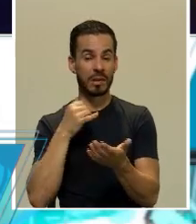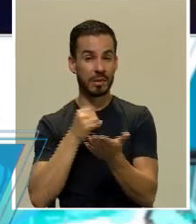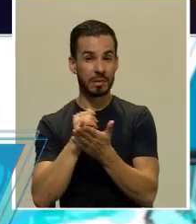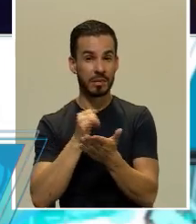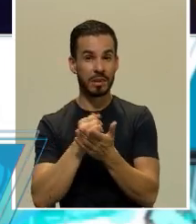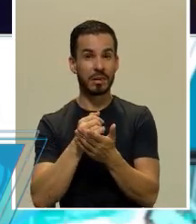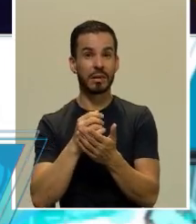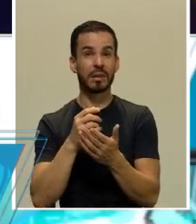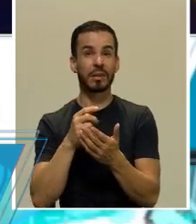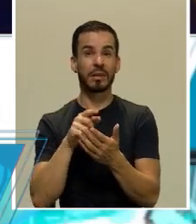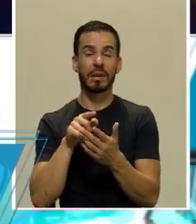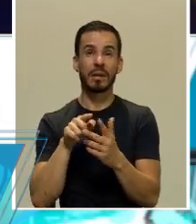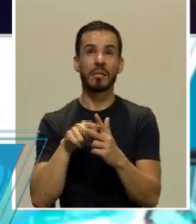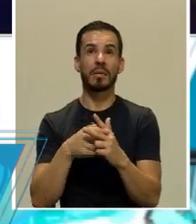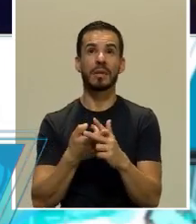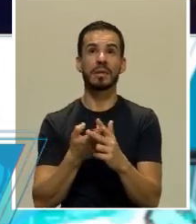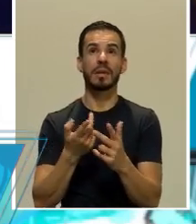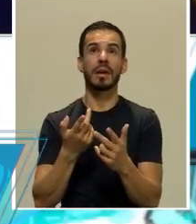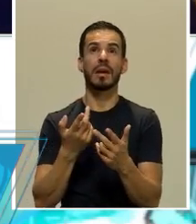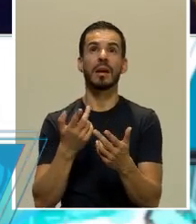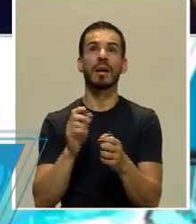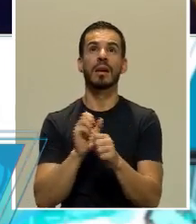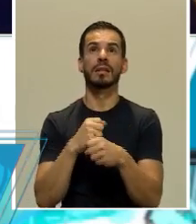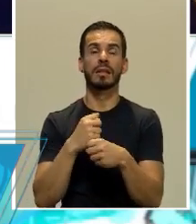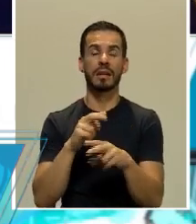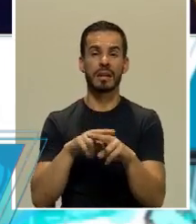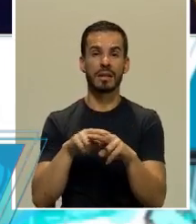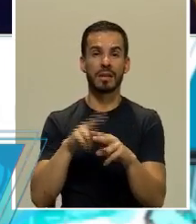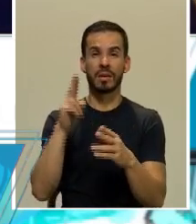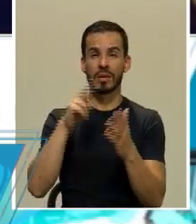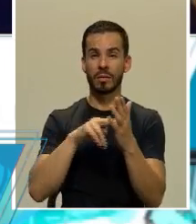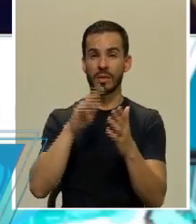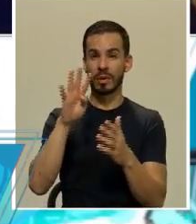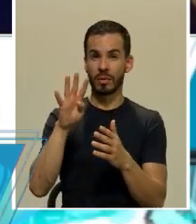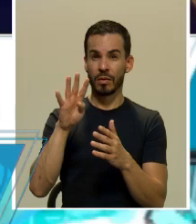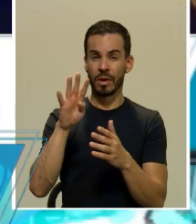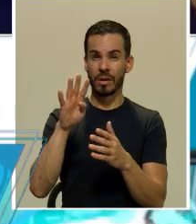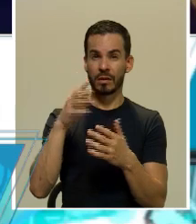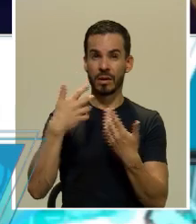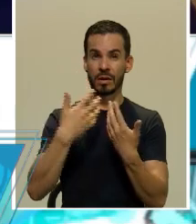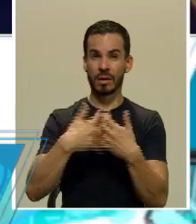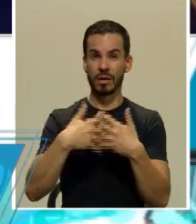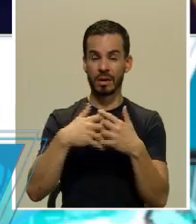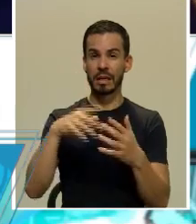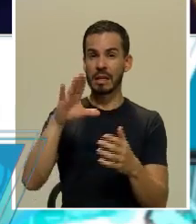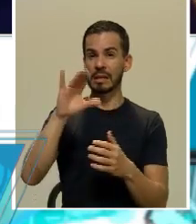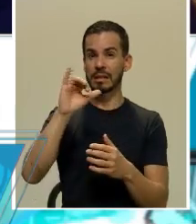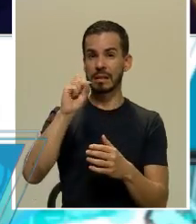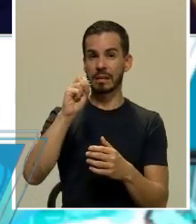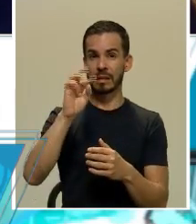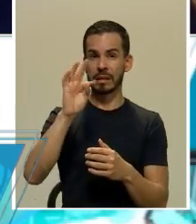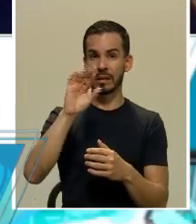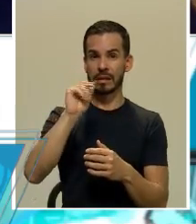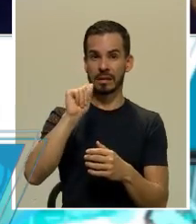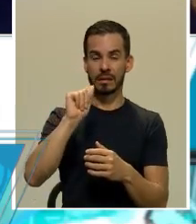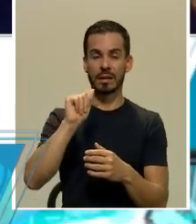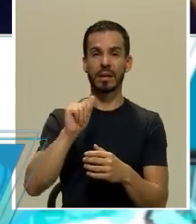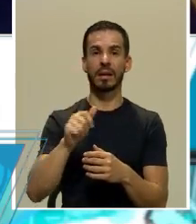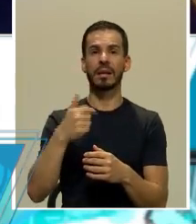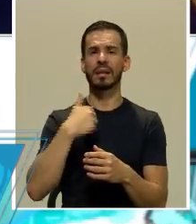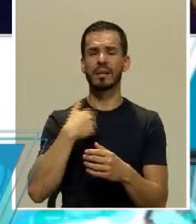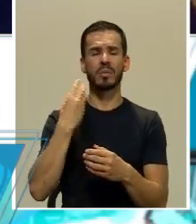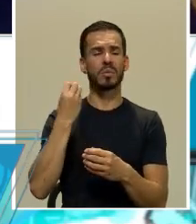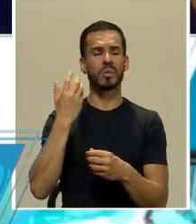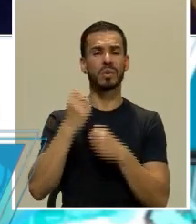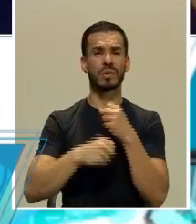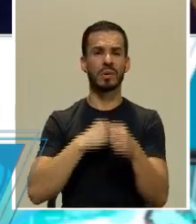estudios iniciaron de poder hacer el tren en el 2004 de la compañía Sistra. Tenemos